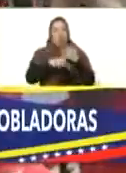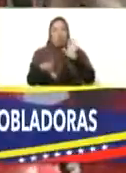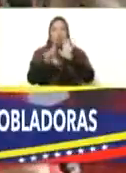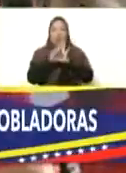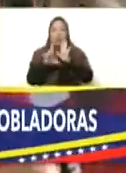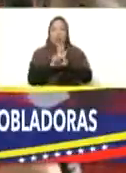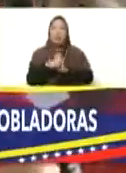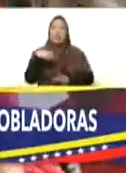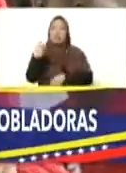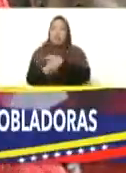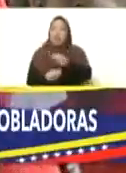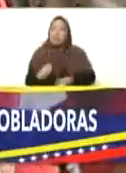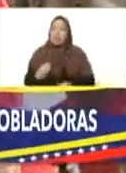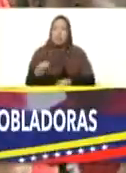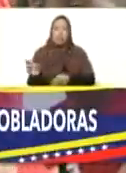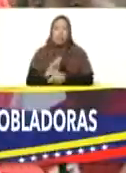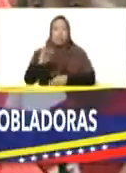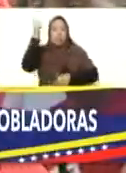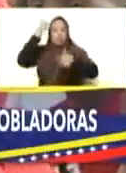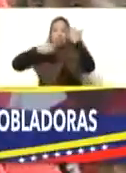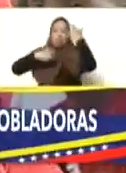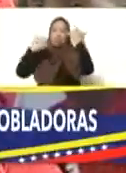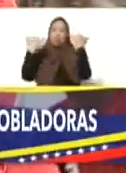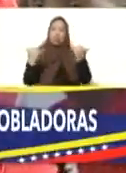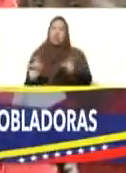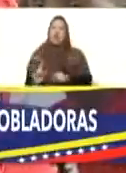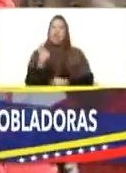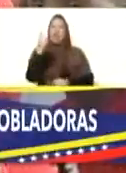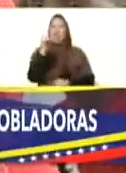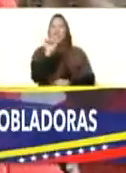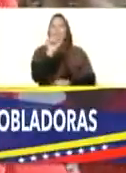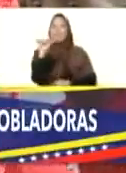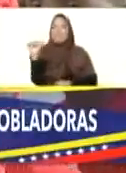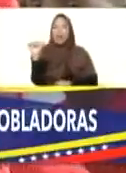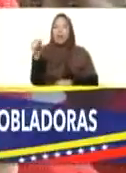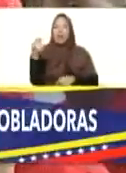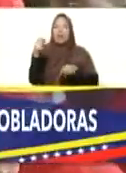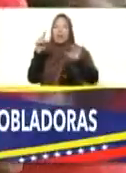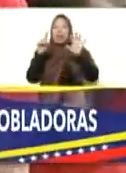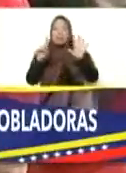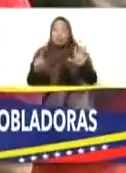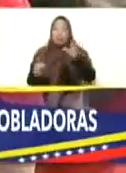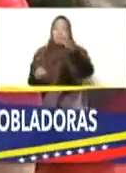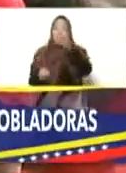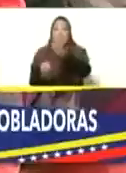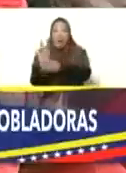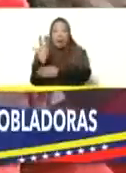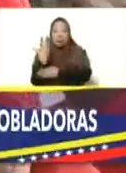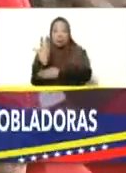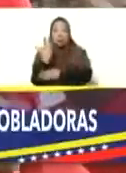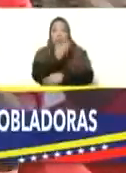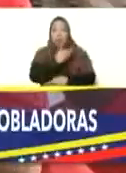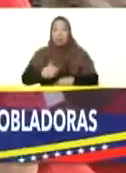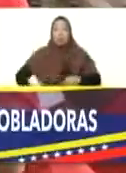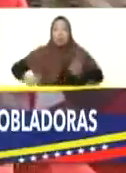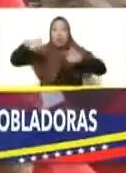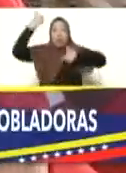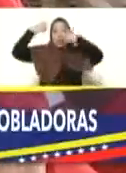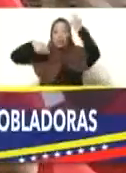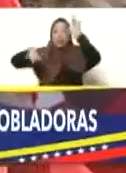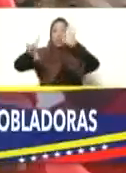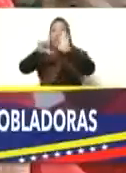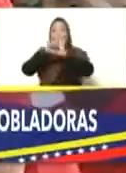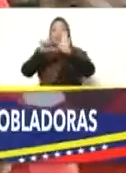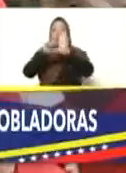en un mes o la tenemos comandante ya sí mismo fue en un mes el 6 de mayo el presidente estaba promulgando la ley